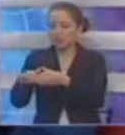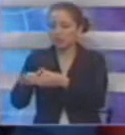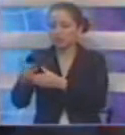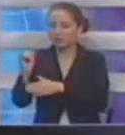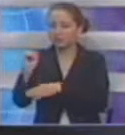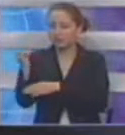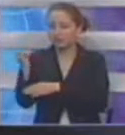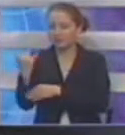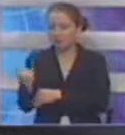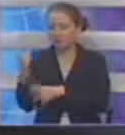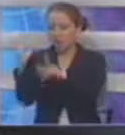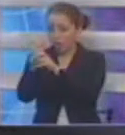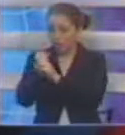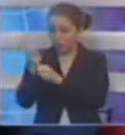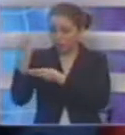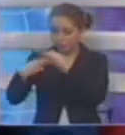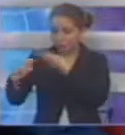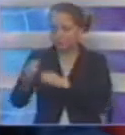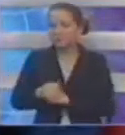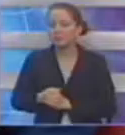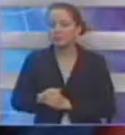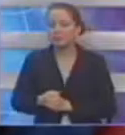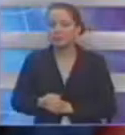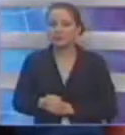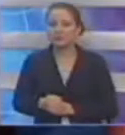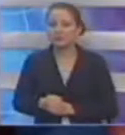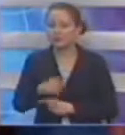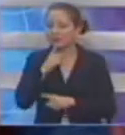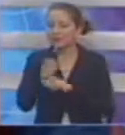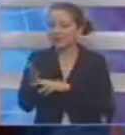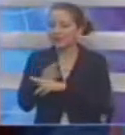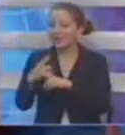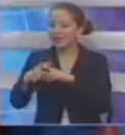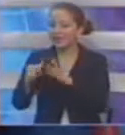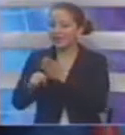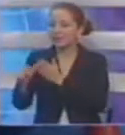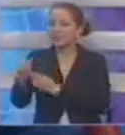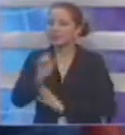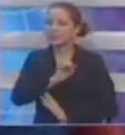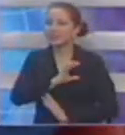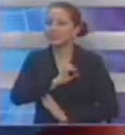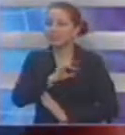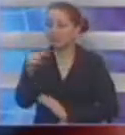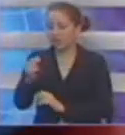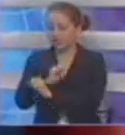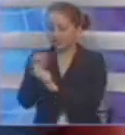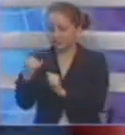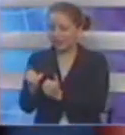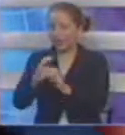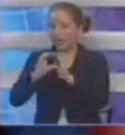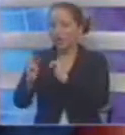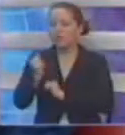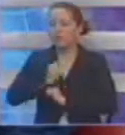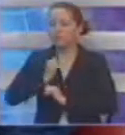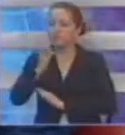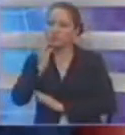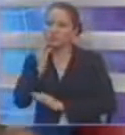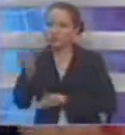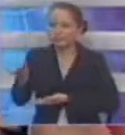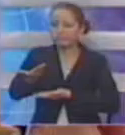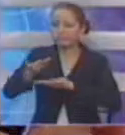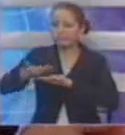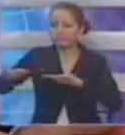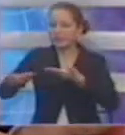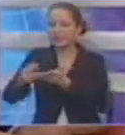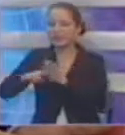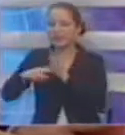noche. Esta noche. Así que ahí estará el ex ministro de Cultura de Chile, que lo hemos tenido esta mañana, conversando sus experiencias sobre lo que